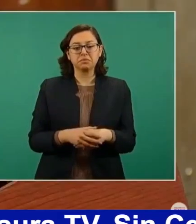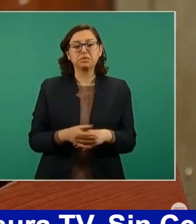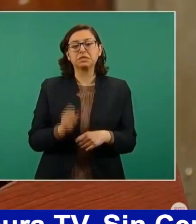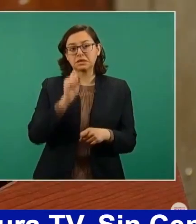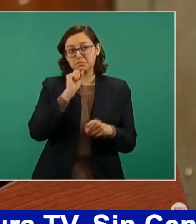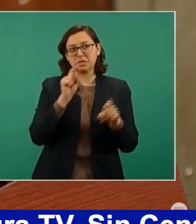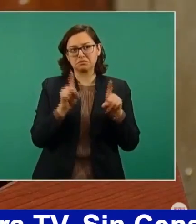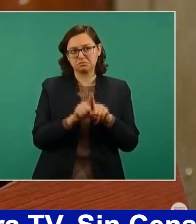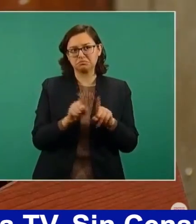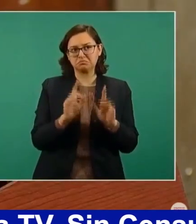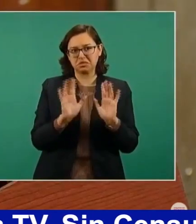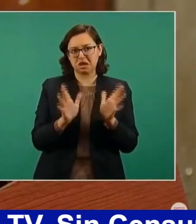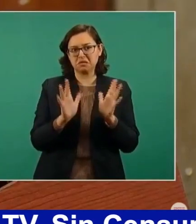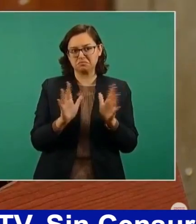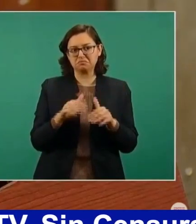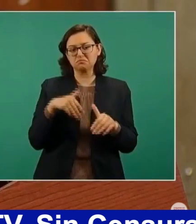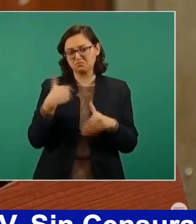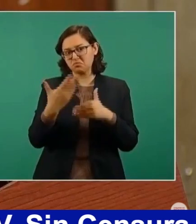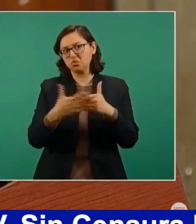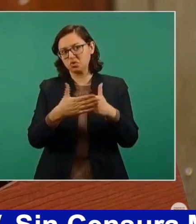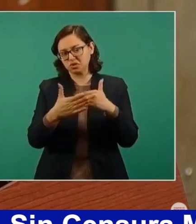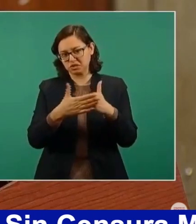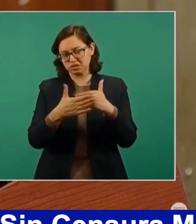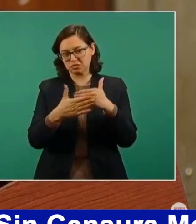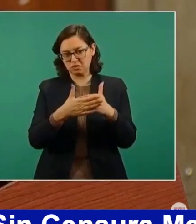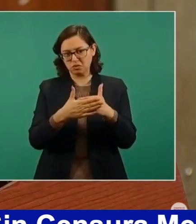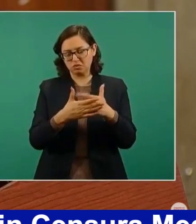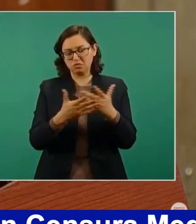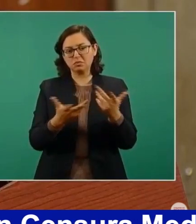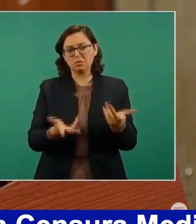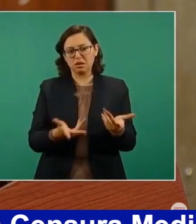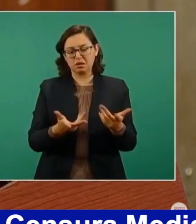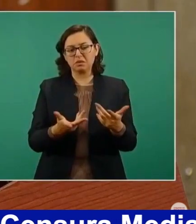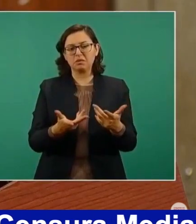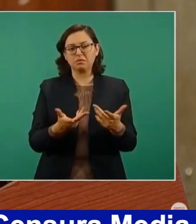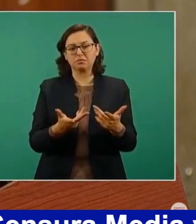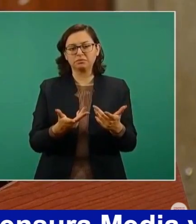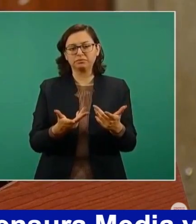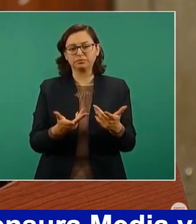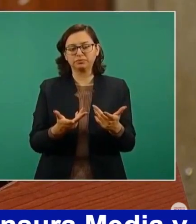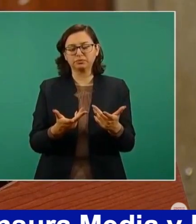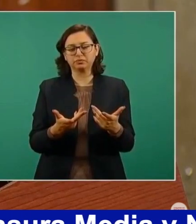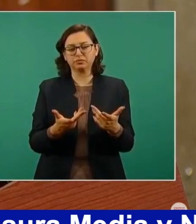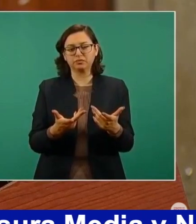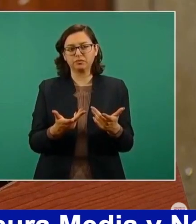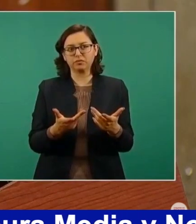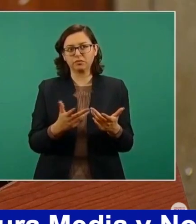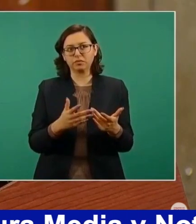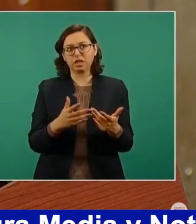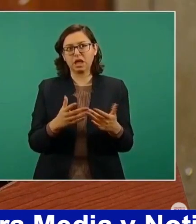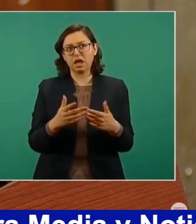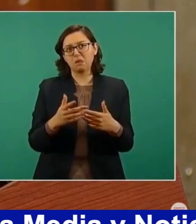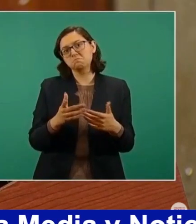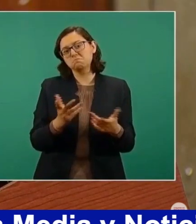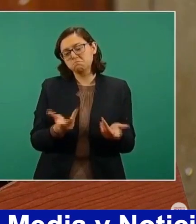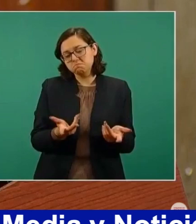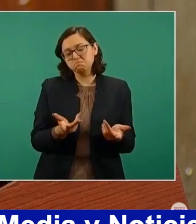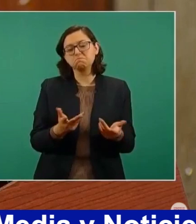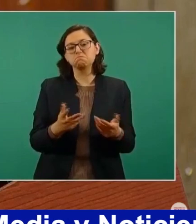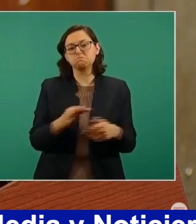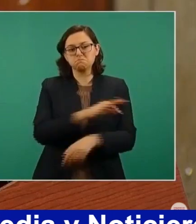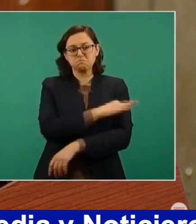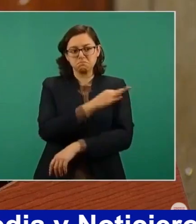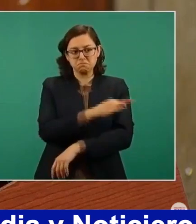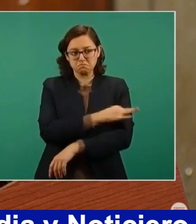perspectiva aquellas que se están trabajando a granel por parte del envío del